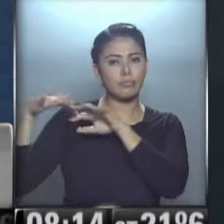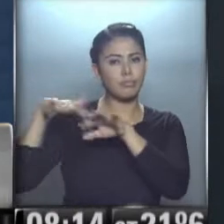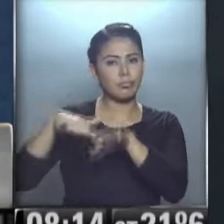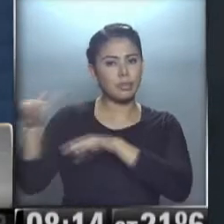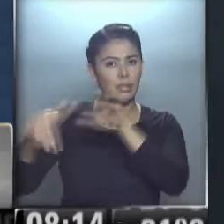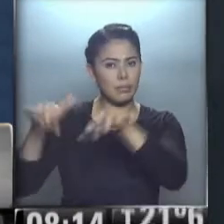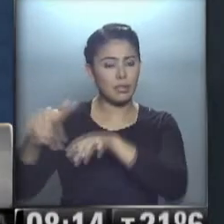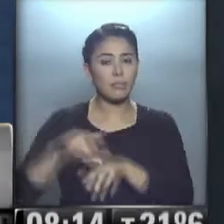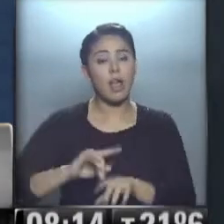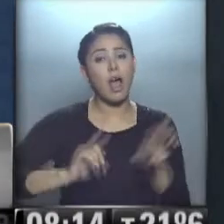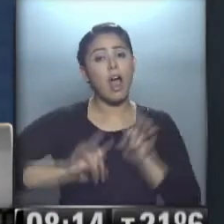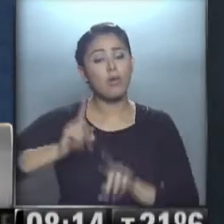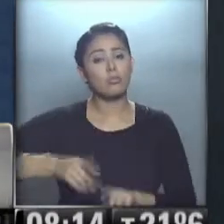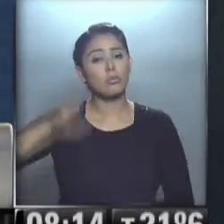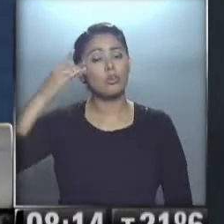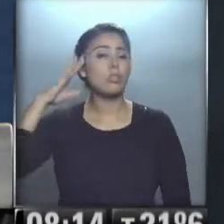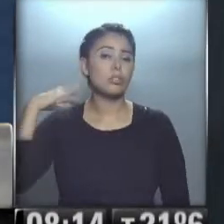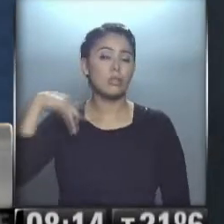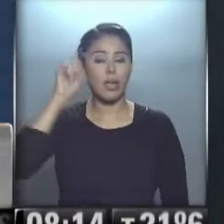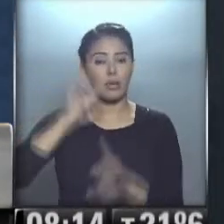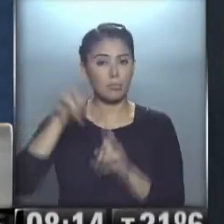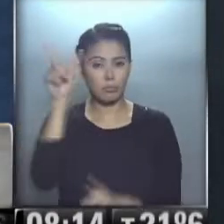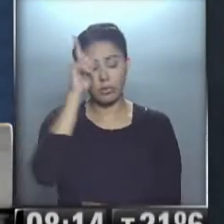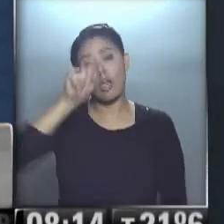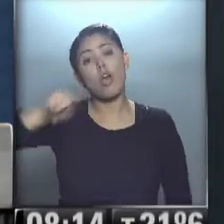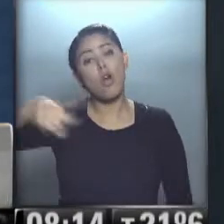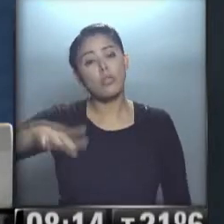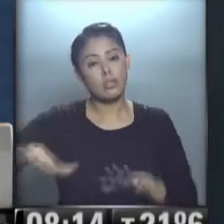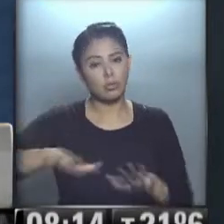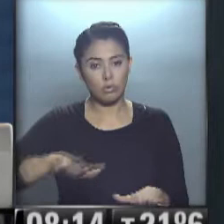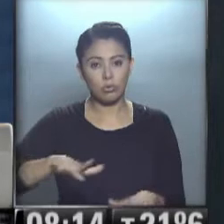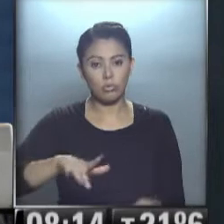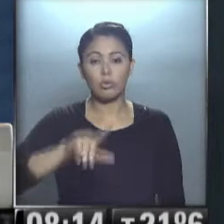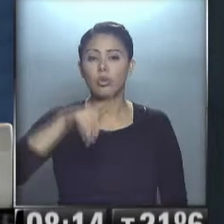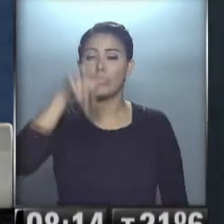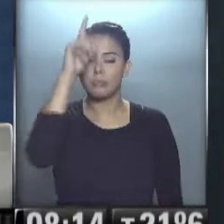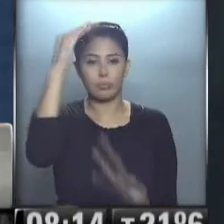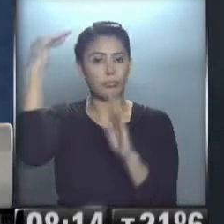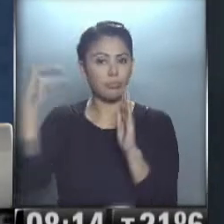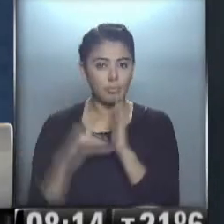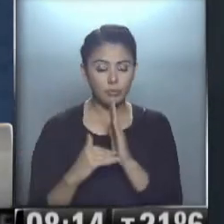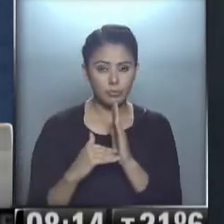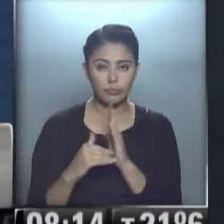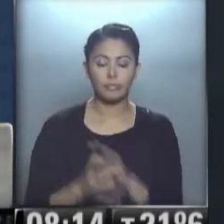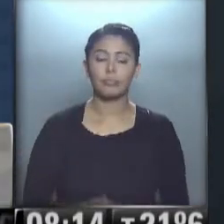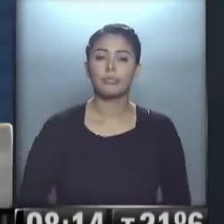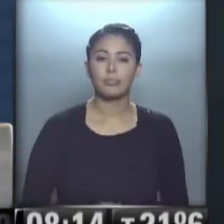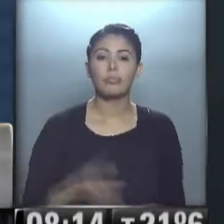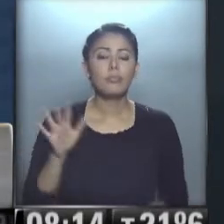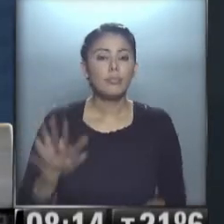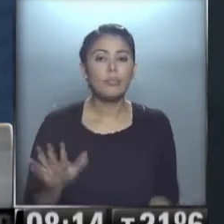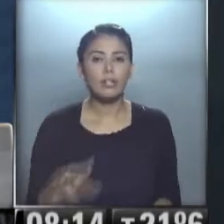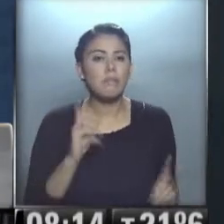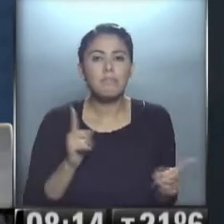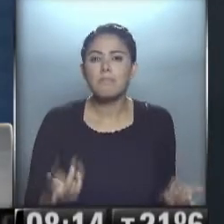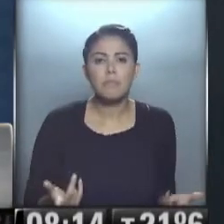casos exonerados por la fuerza, en otros casos personal subalterno, en donde se daba la